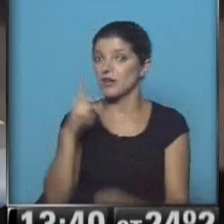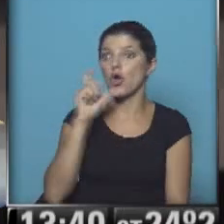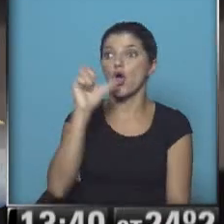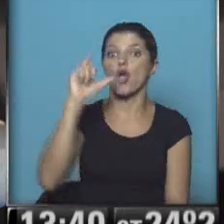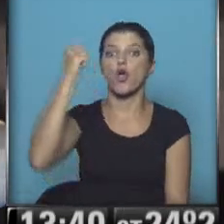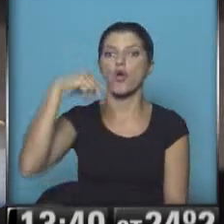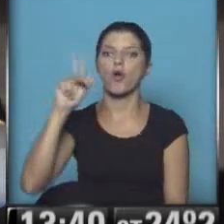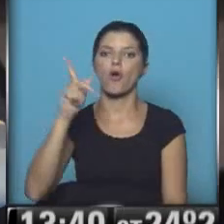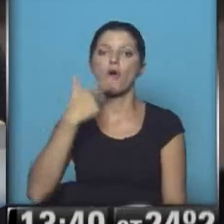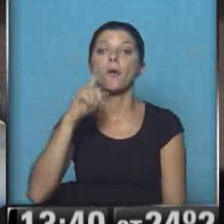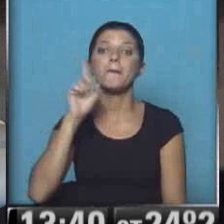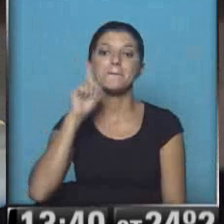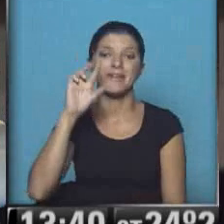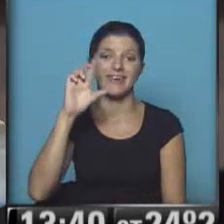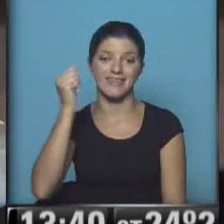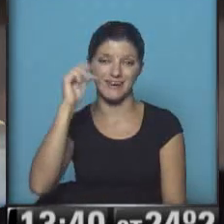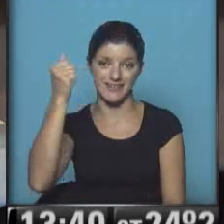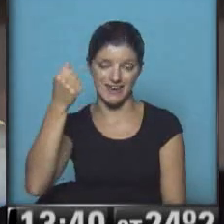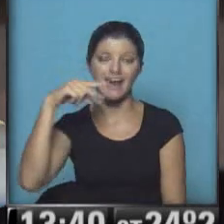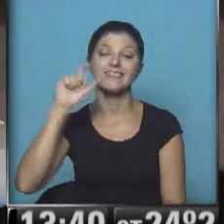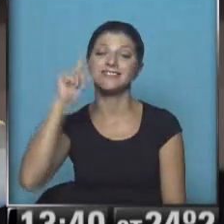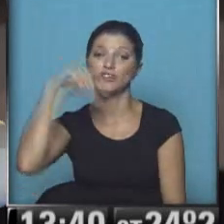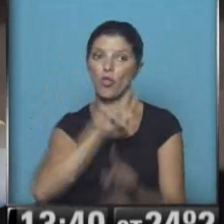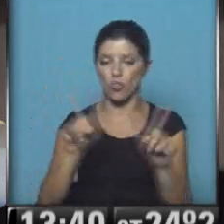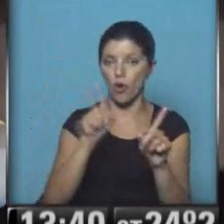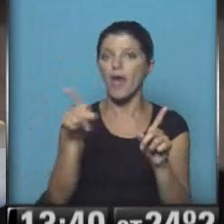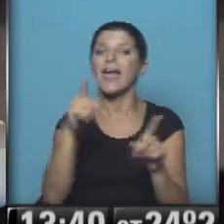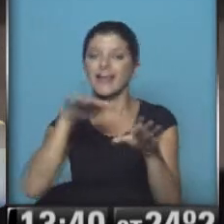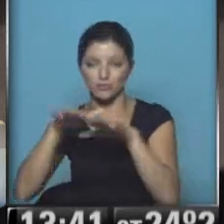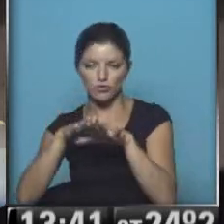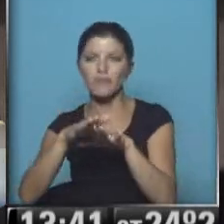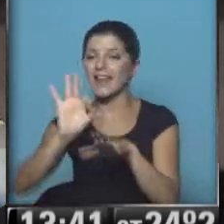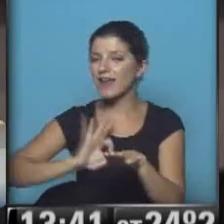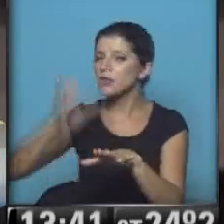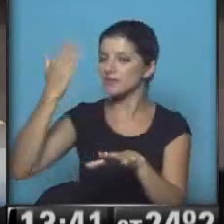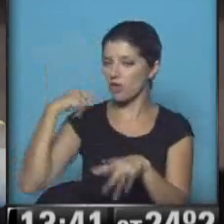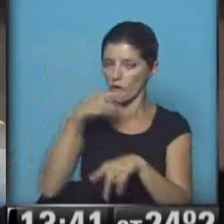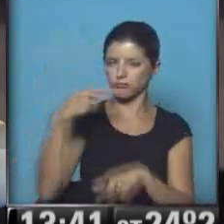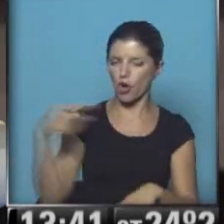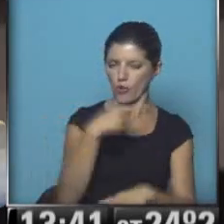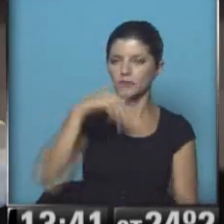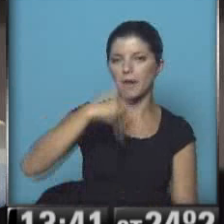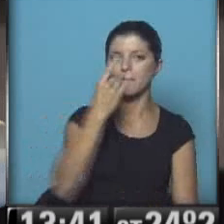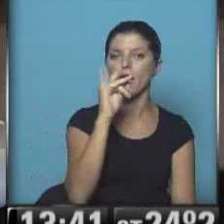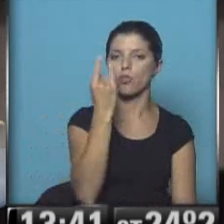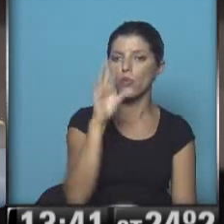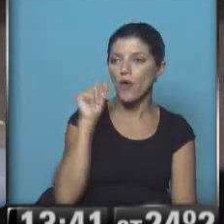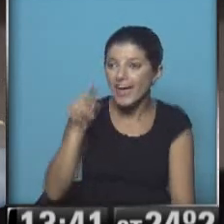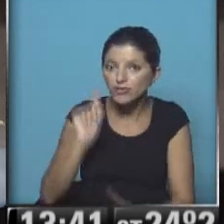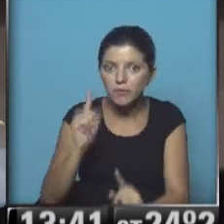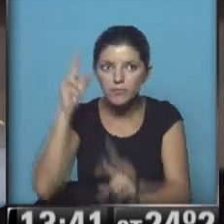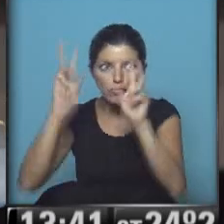conspiración el movimiento para derrocar a Nicolás Maduro el año pasado el título la salida lo pusieron